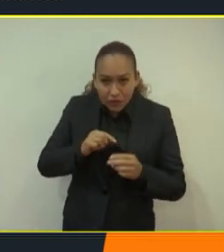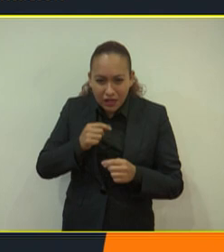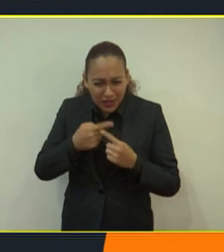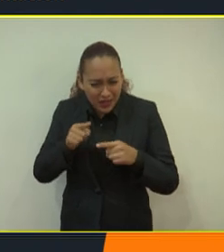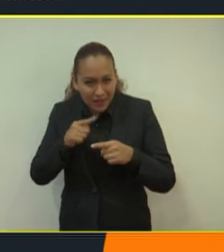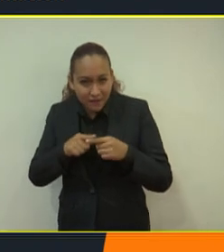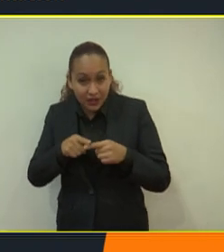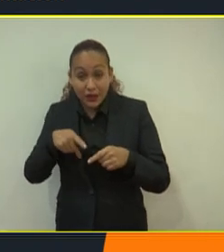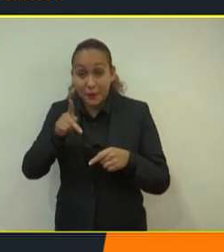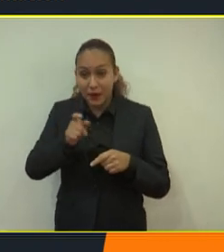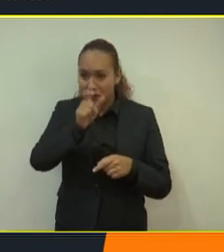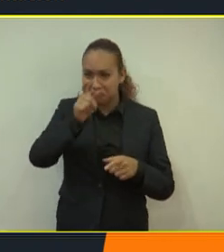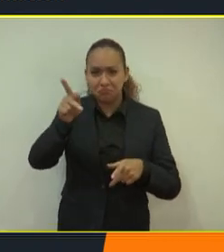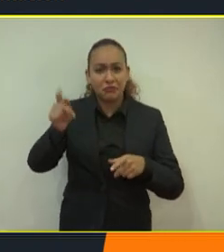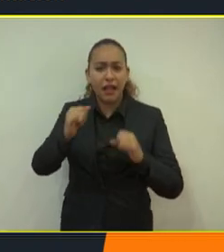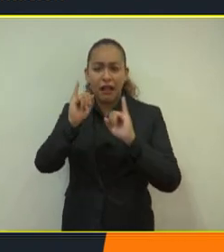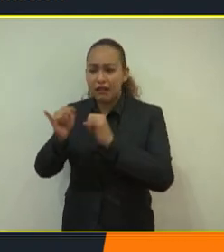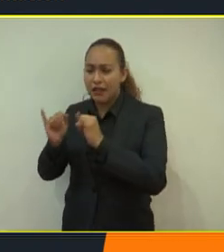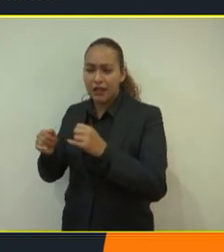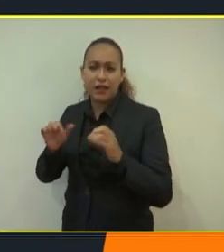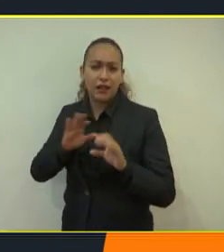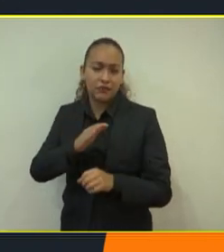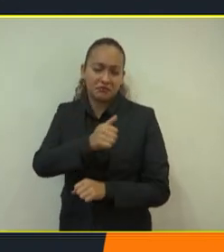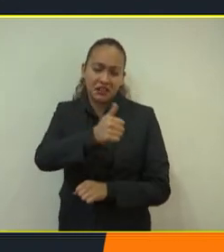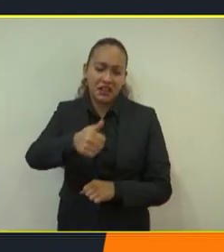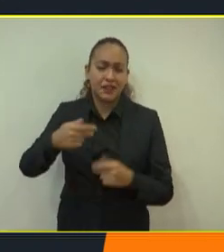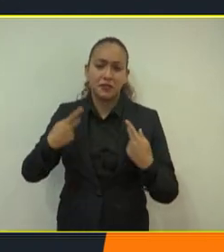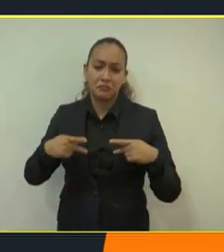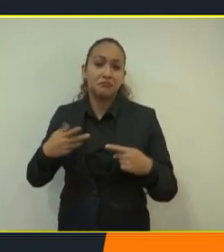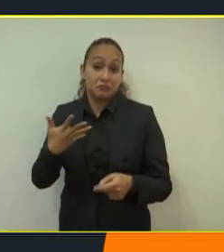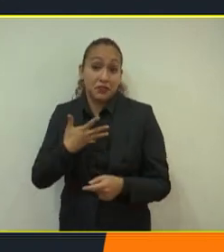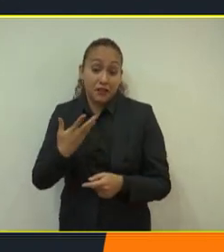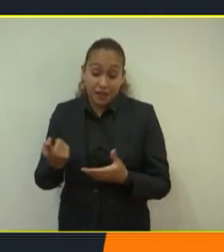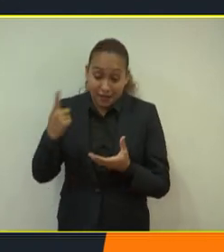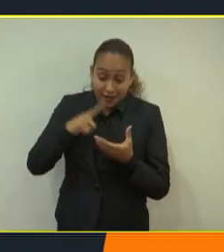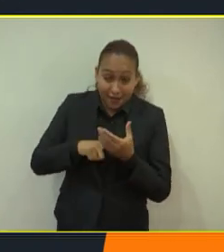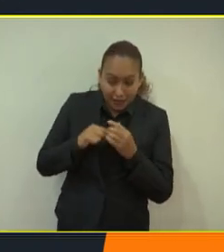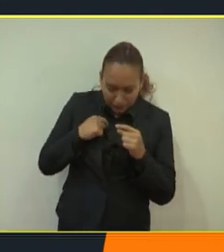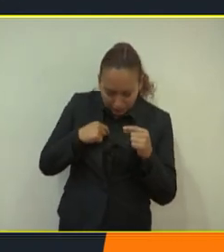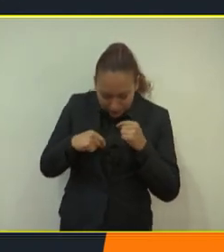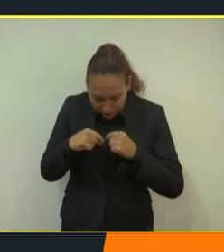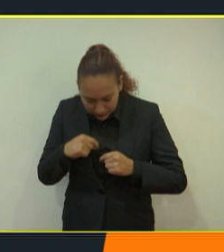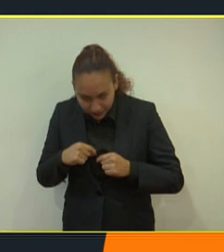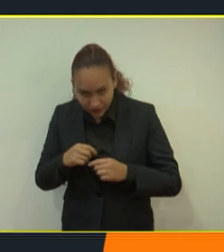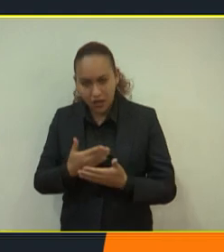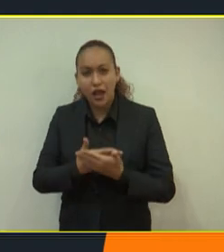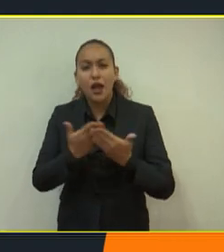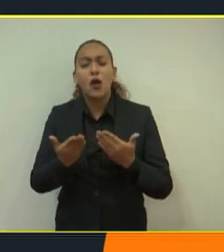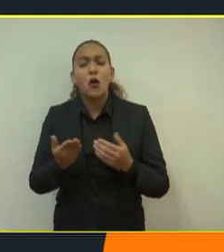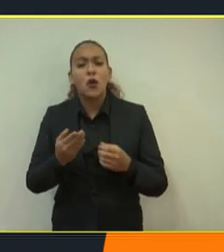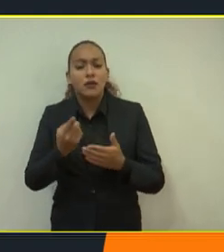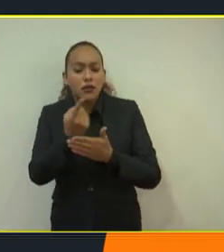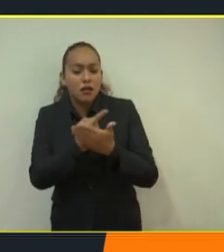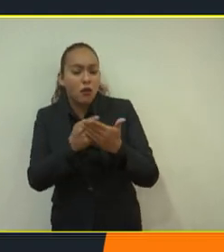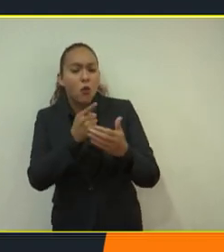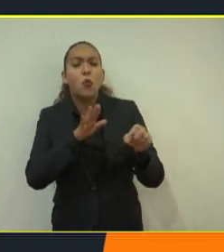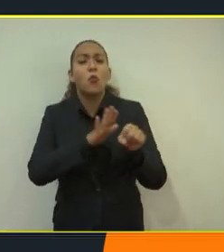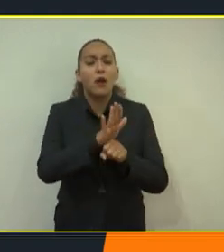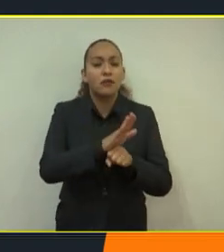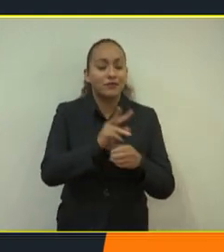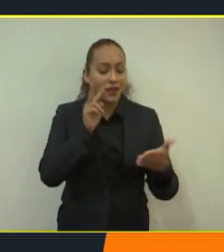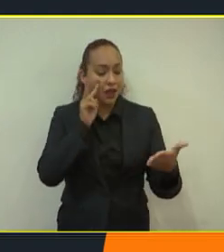cada individuo. ¿Puedes cambiar de color? El diseño óptico tiene como principal objetivo